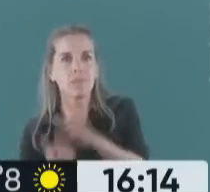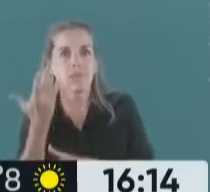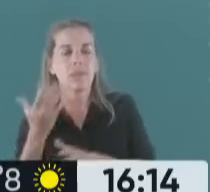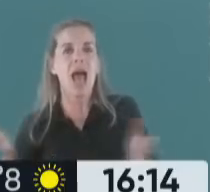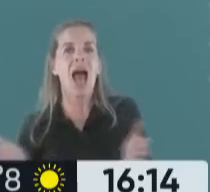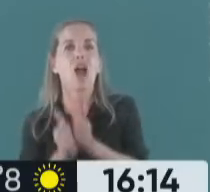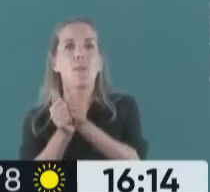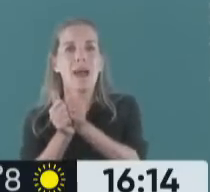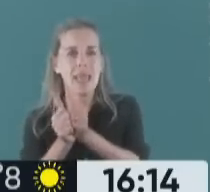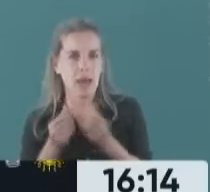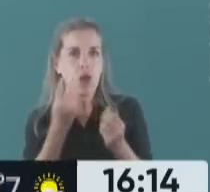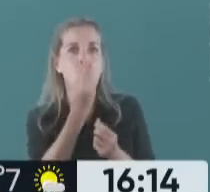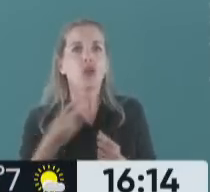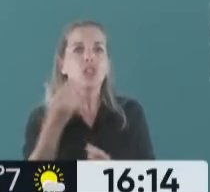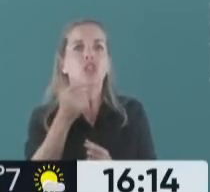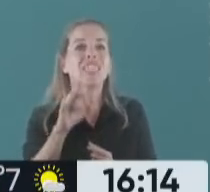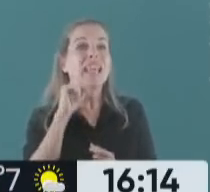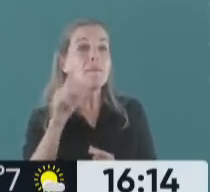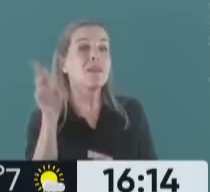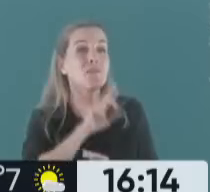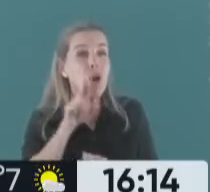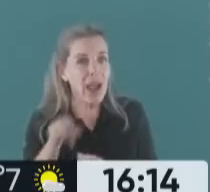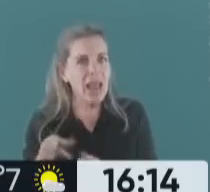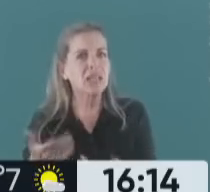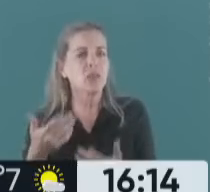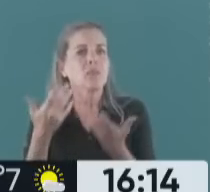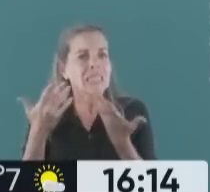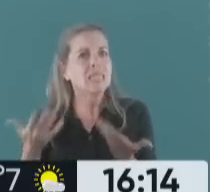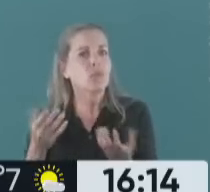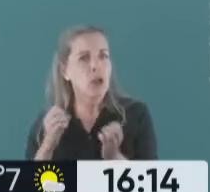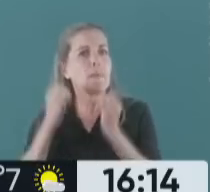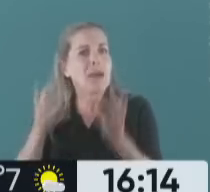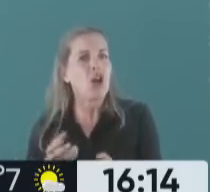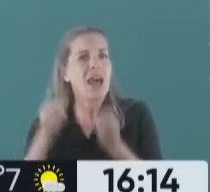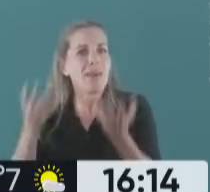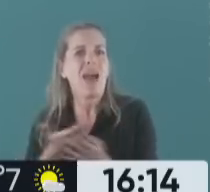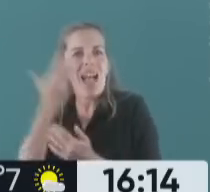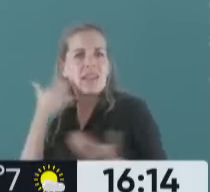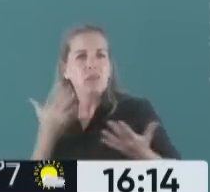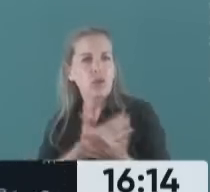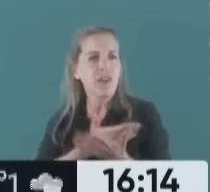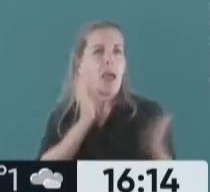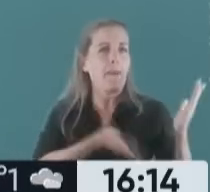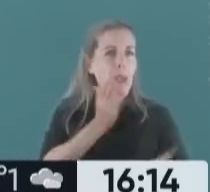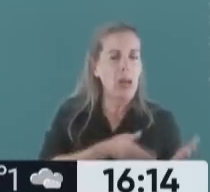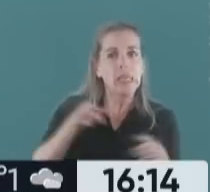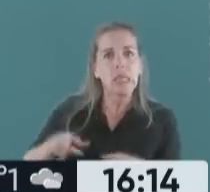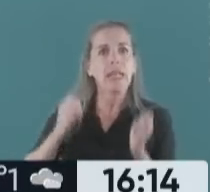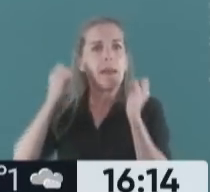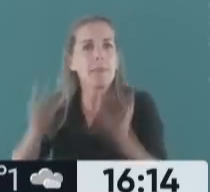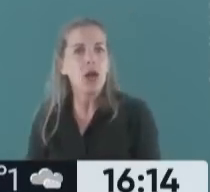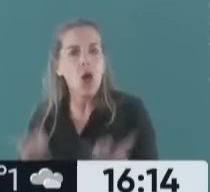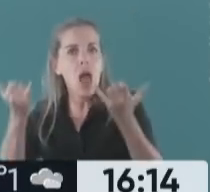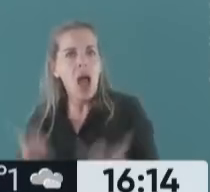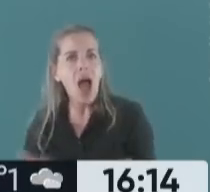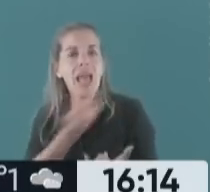más de 260.000 mujeres salieran de situaciones de violencia de género porque pudieron irse de su casa, porque pudieron tener un